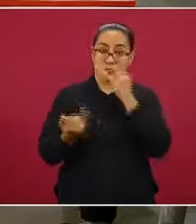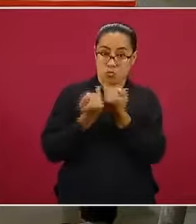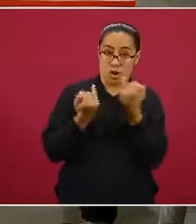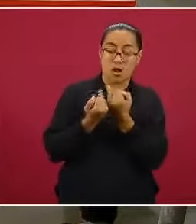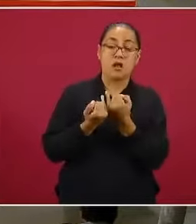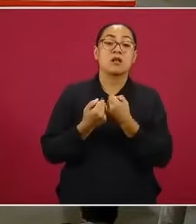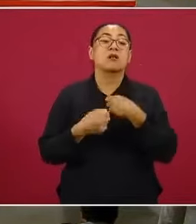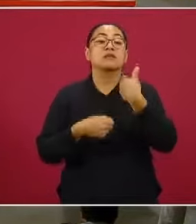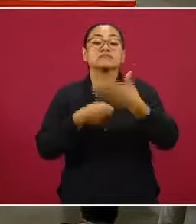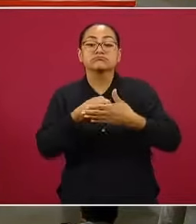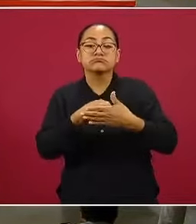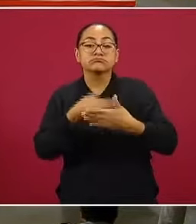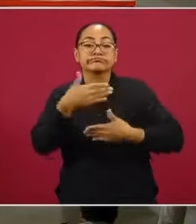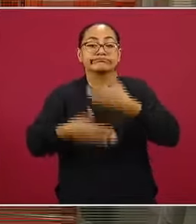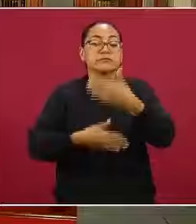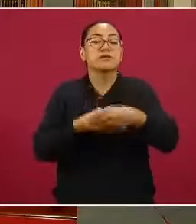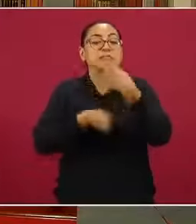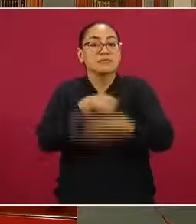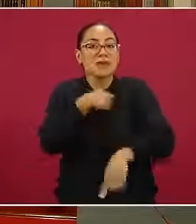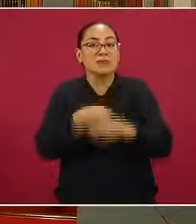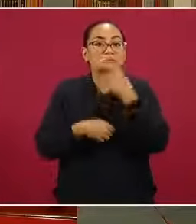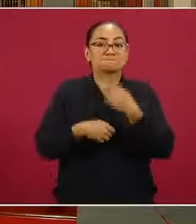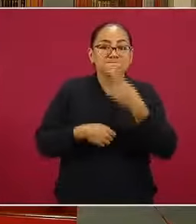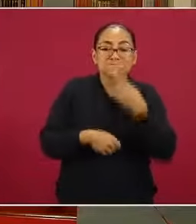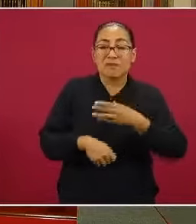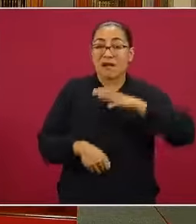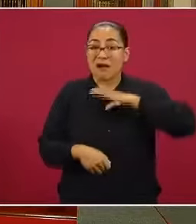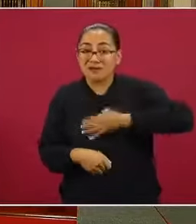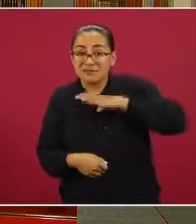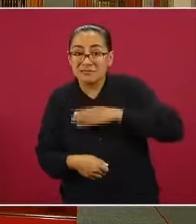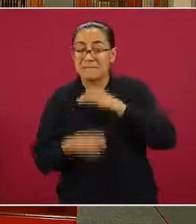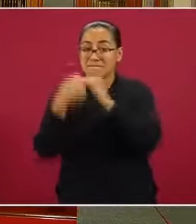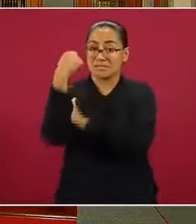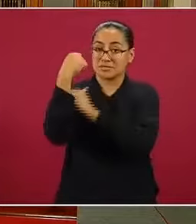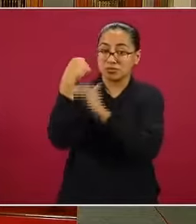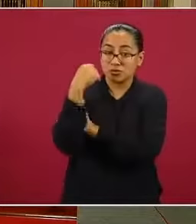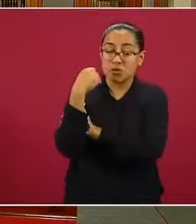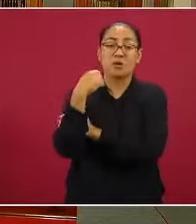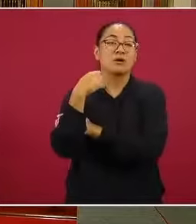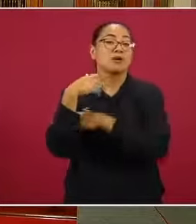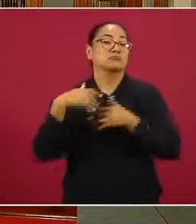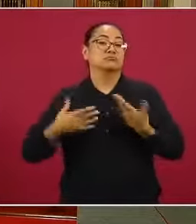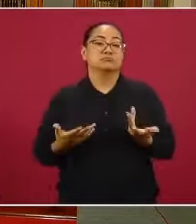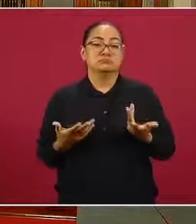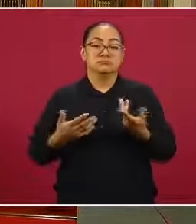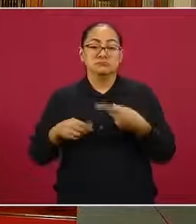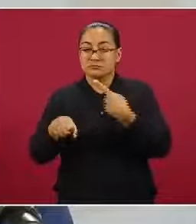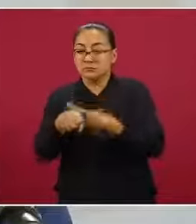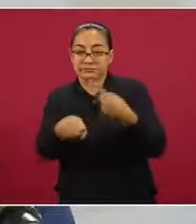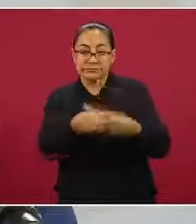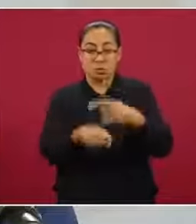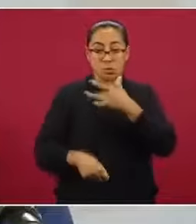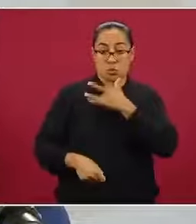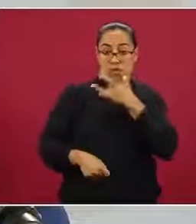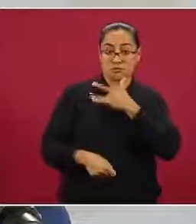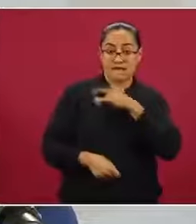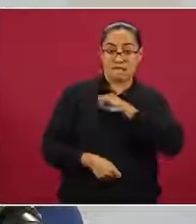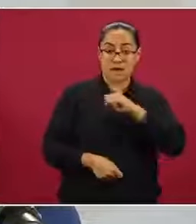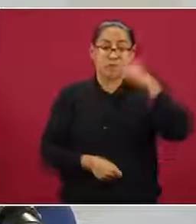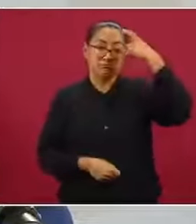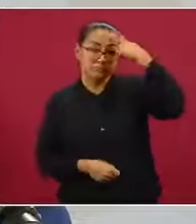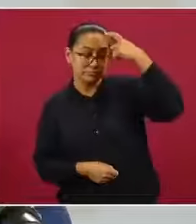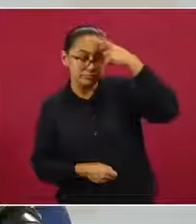que produce la diabetes, el cáncer, la hipertensión, las enfermedades cardiovasculares que tienen como sustrato